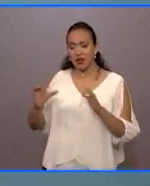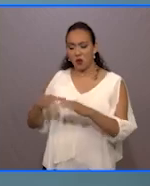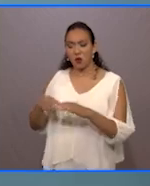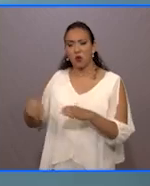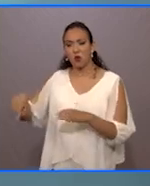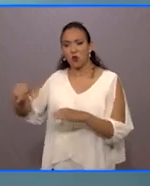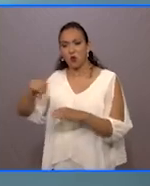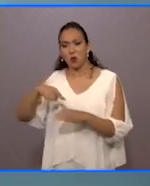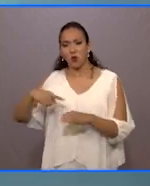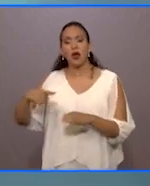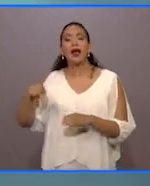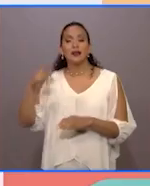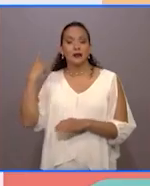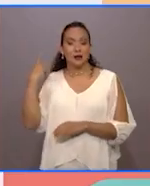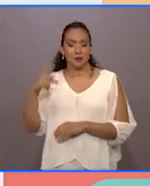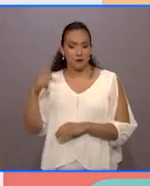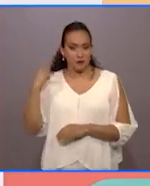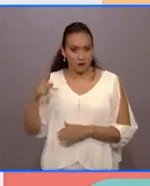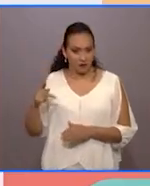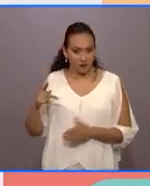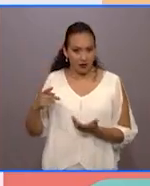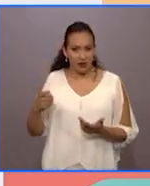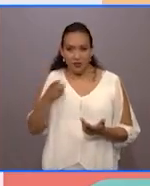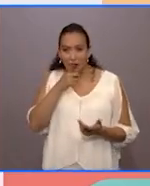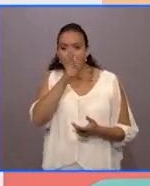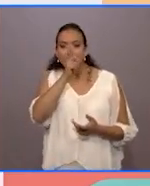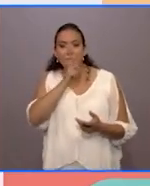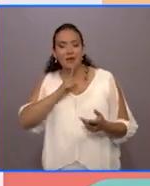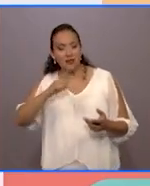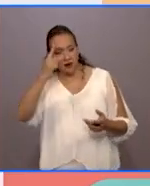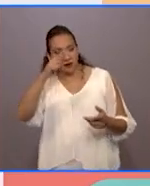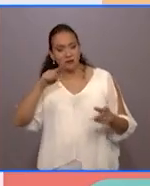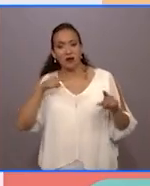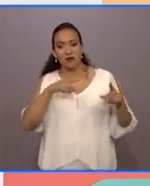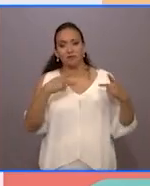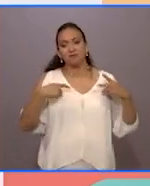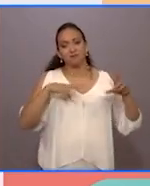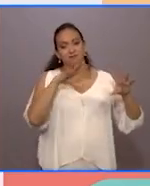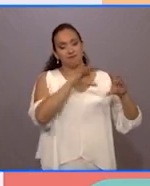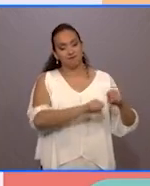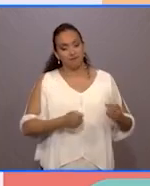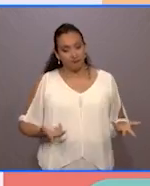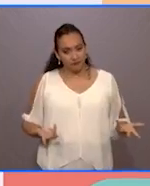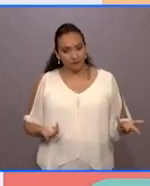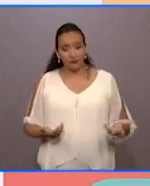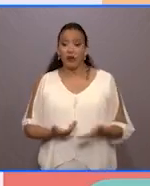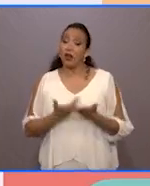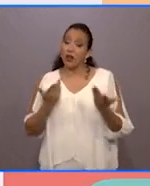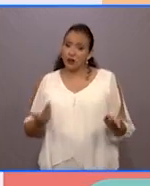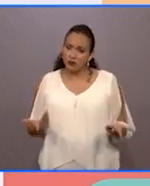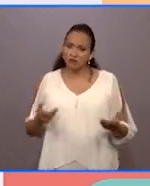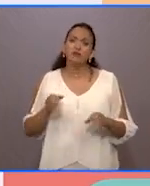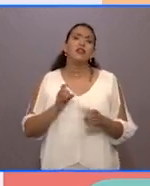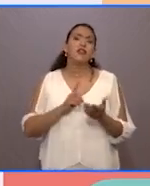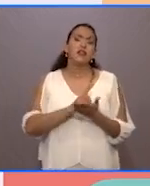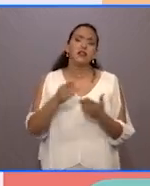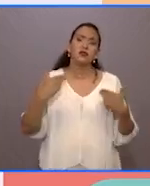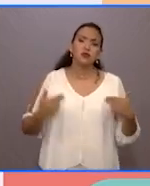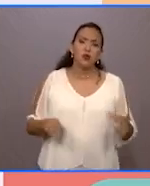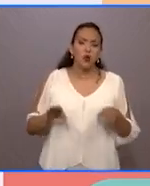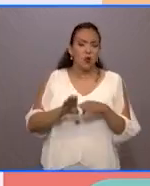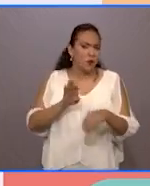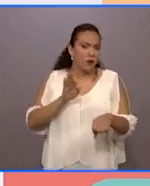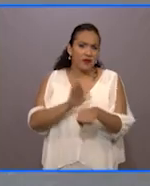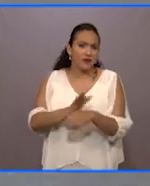Alta Pahuatlán, Puebla. En la presentación de la obra Apuntes para la defensa de los derechos humanos, Derecho a defender